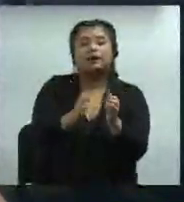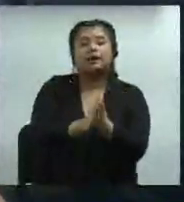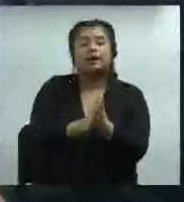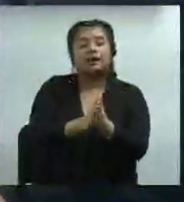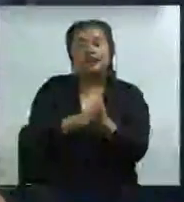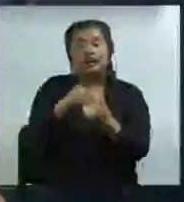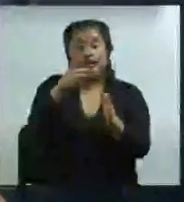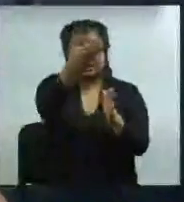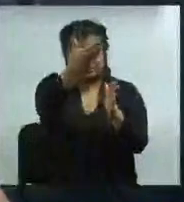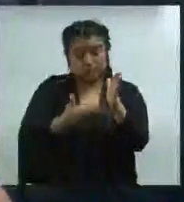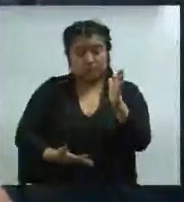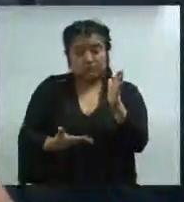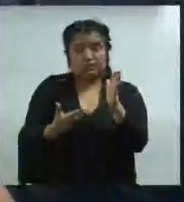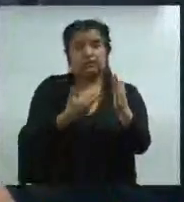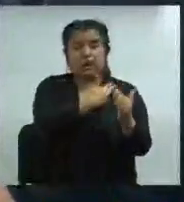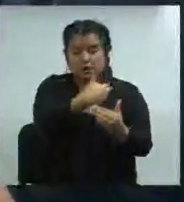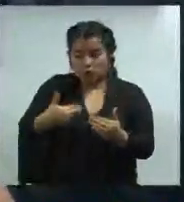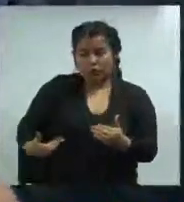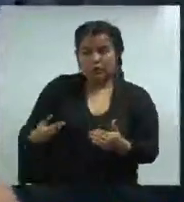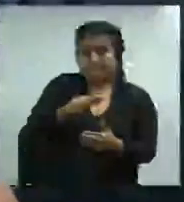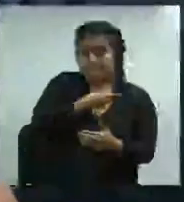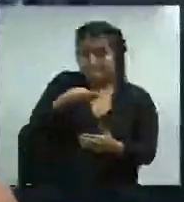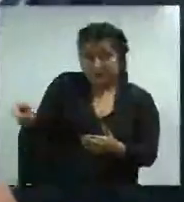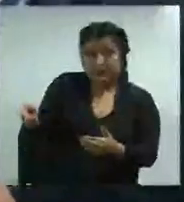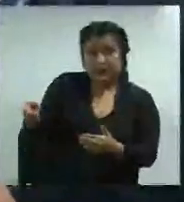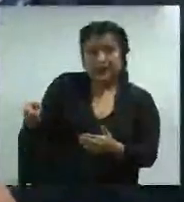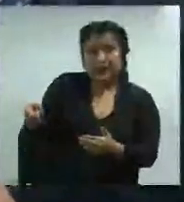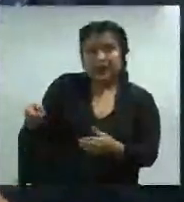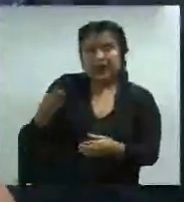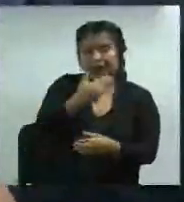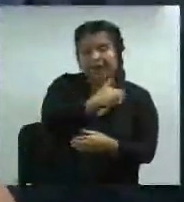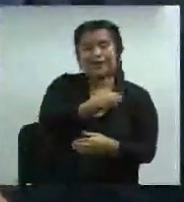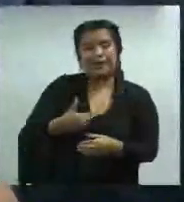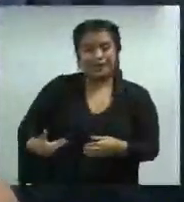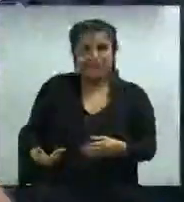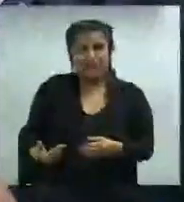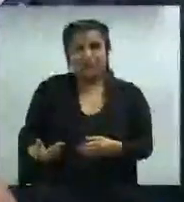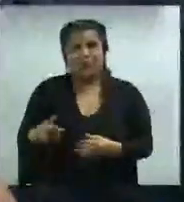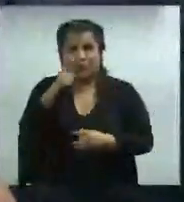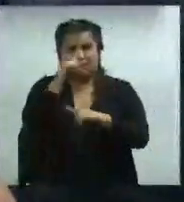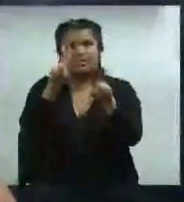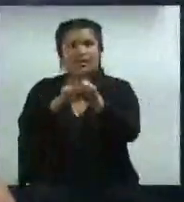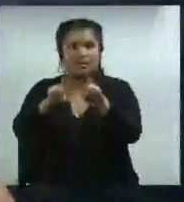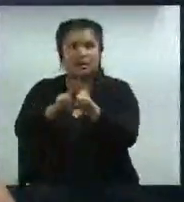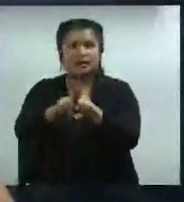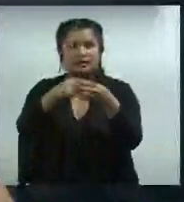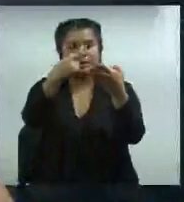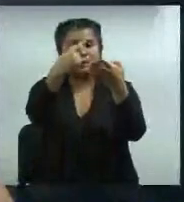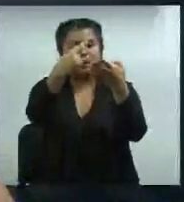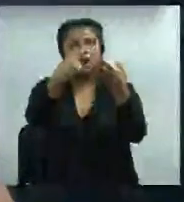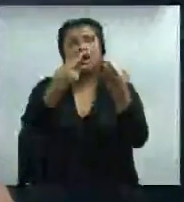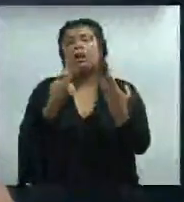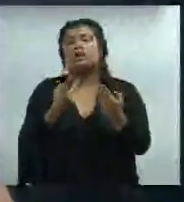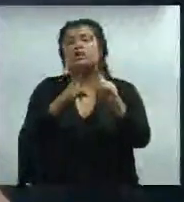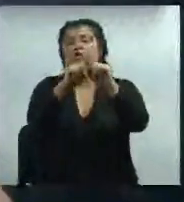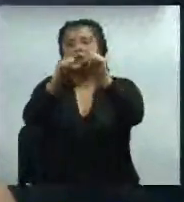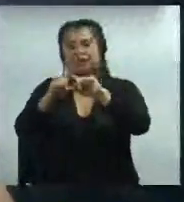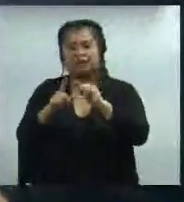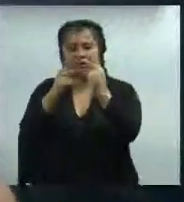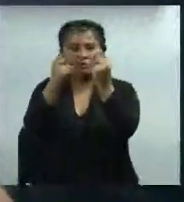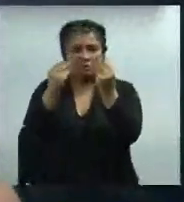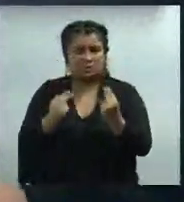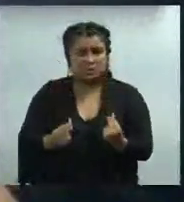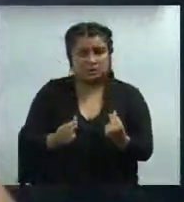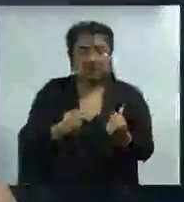pone al gobierno, le ordena prácticamente al gobierno y pone recursos en el Ministerio de Salud para